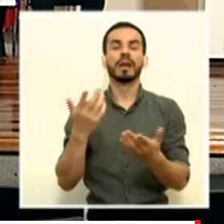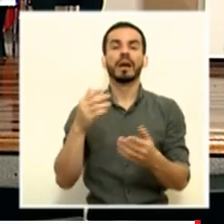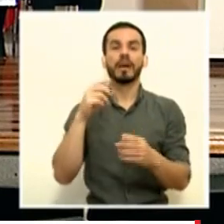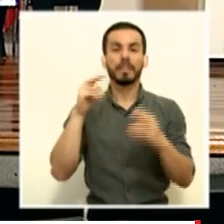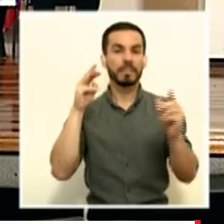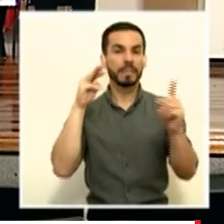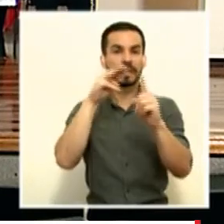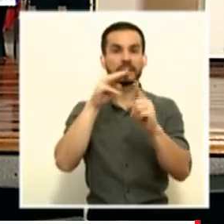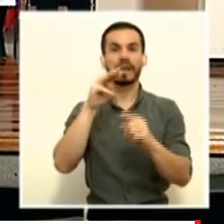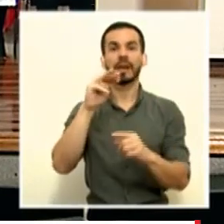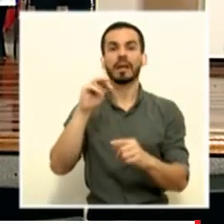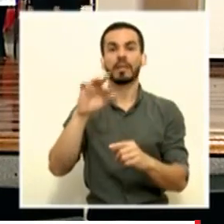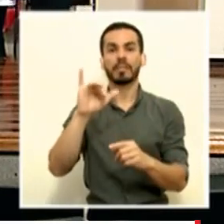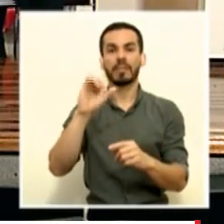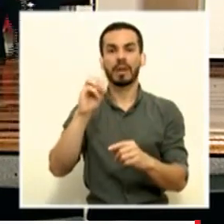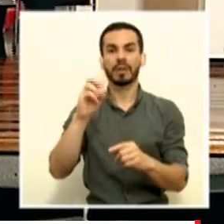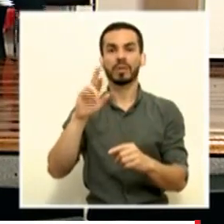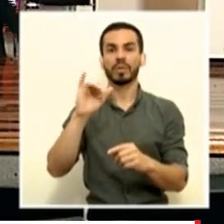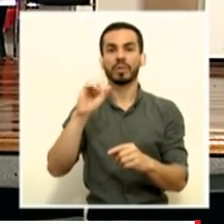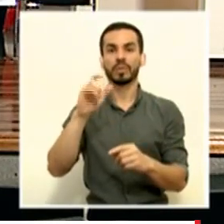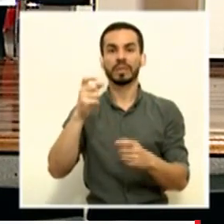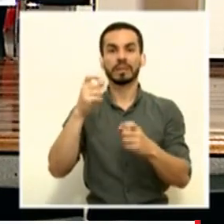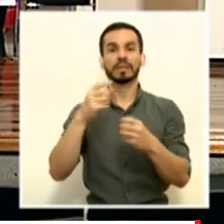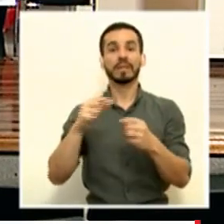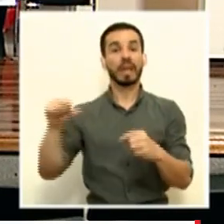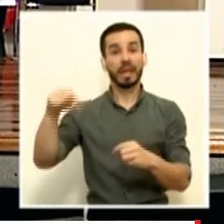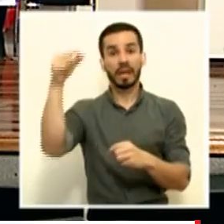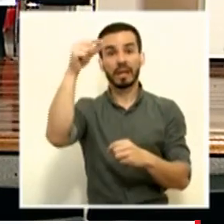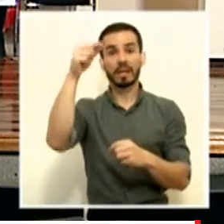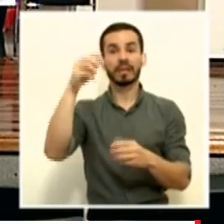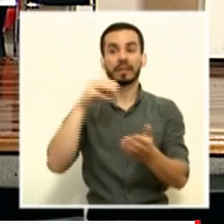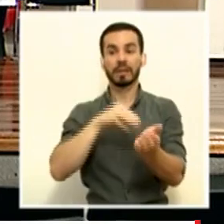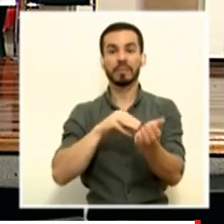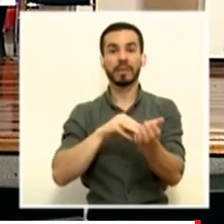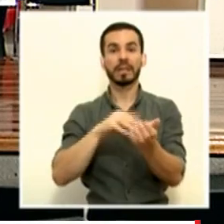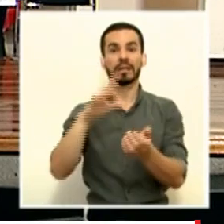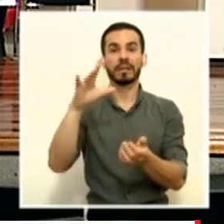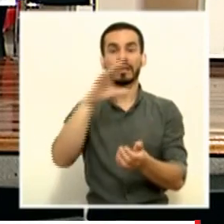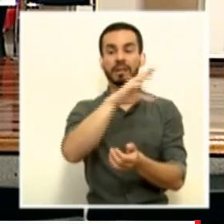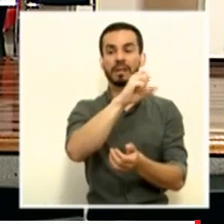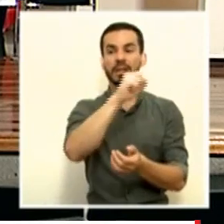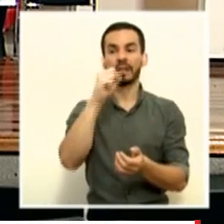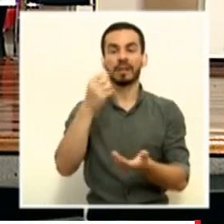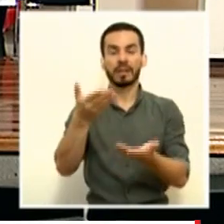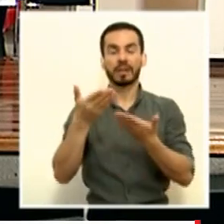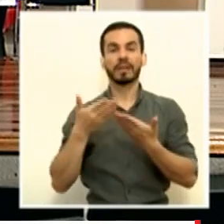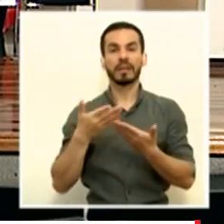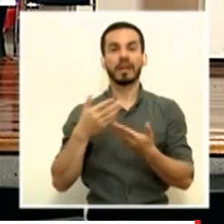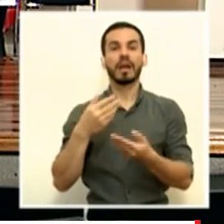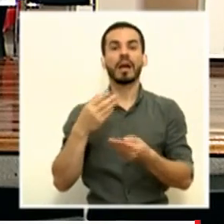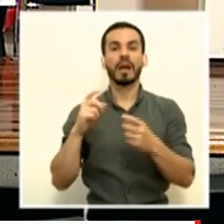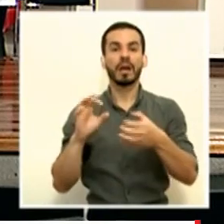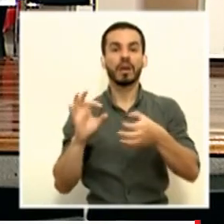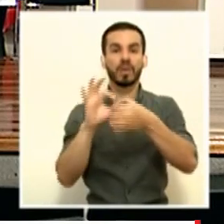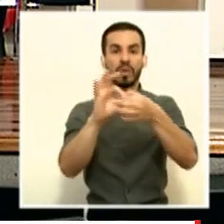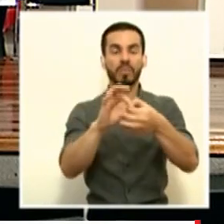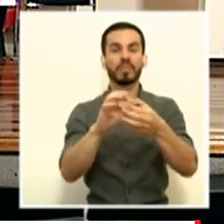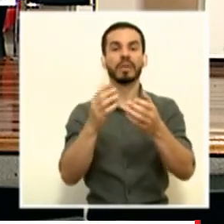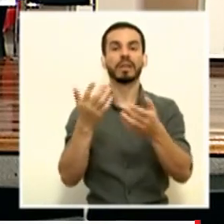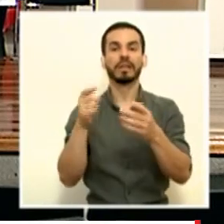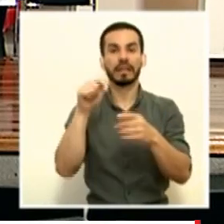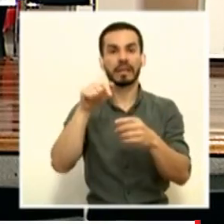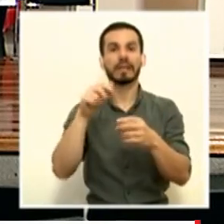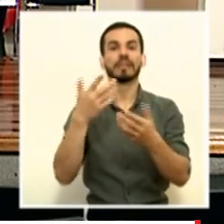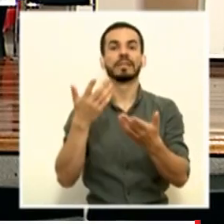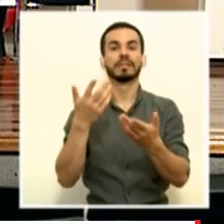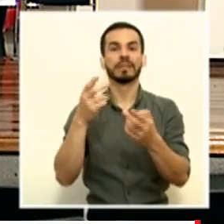del doctor Mario Ruiz, gerente médico de la Caja Costarricense de Seguro Social, quien nos detallará el convenio también referido sobre